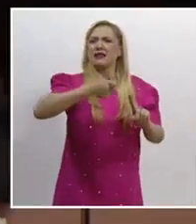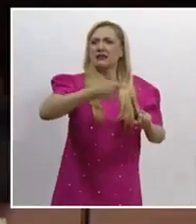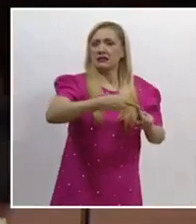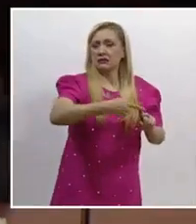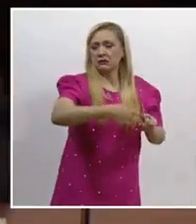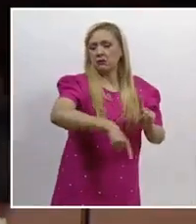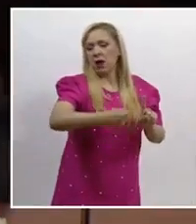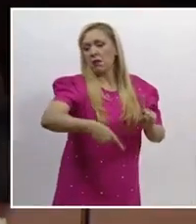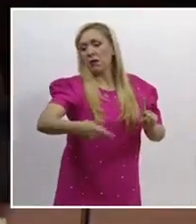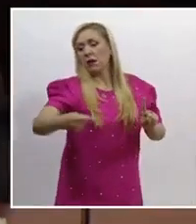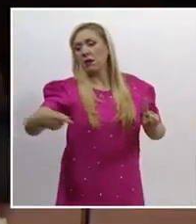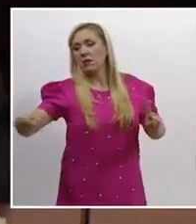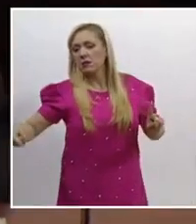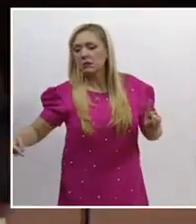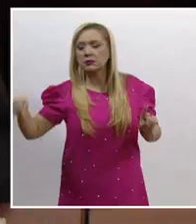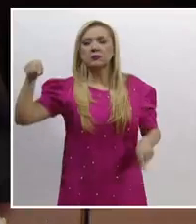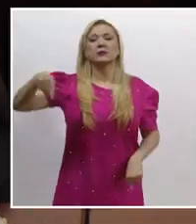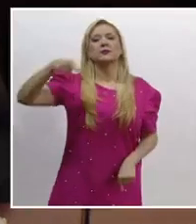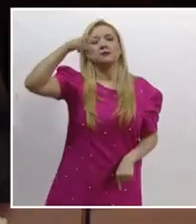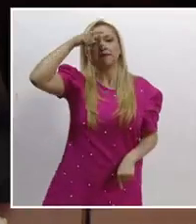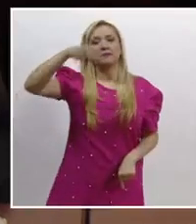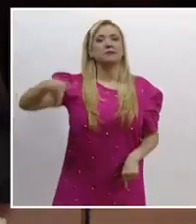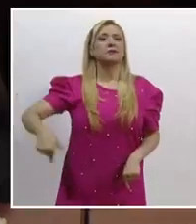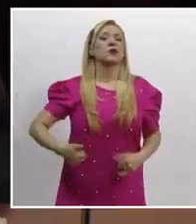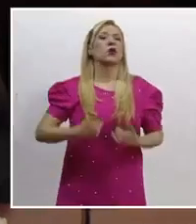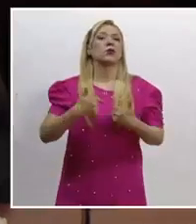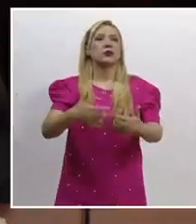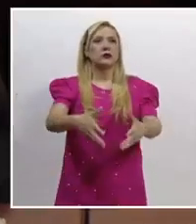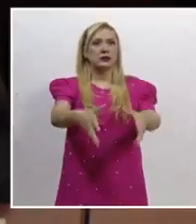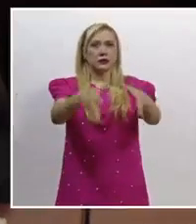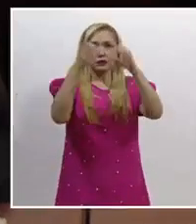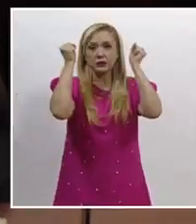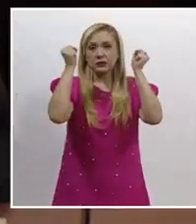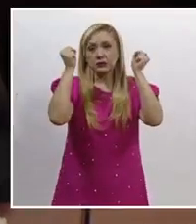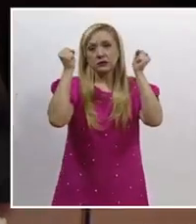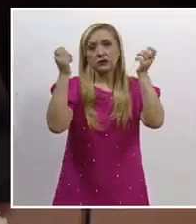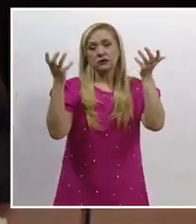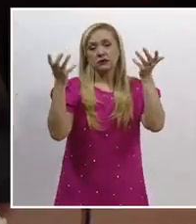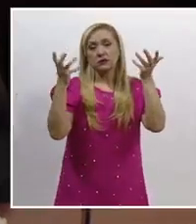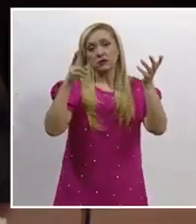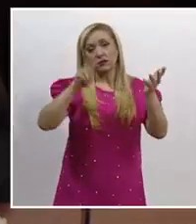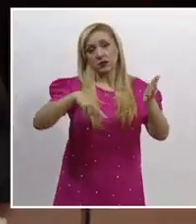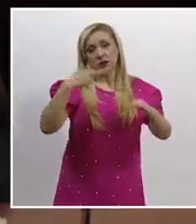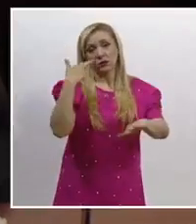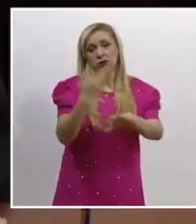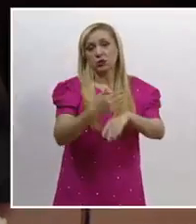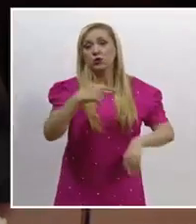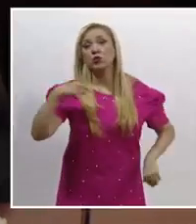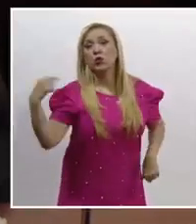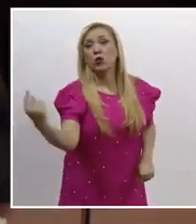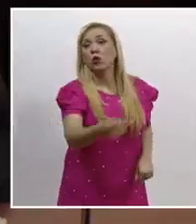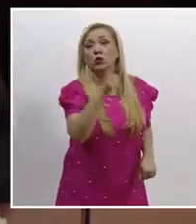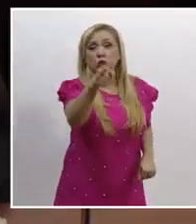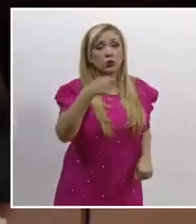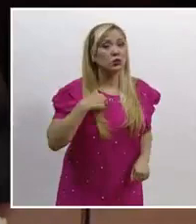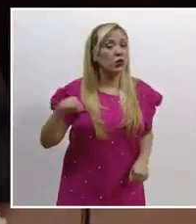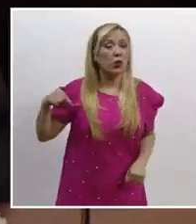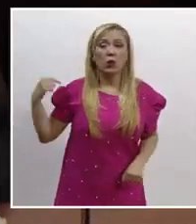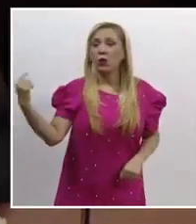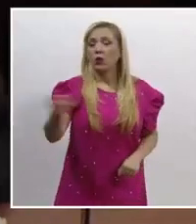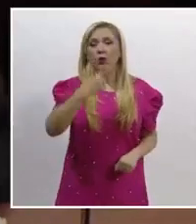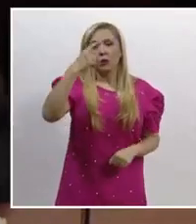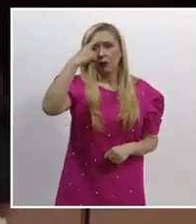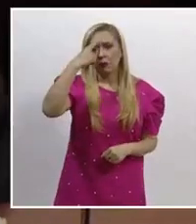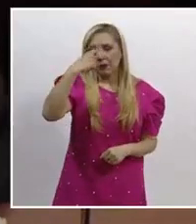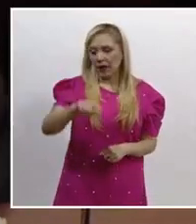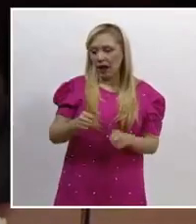decía yo que hay una responsabilidad social en toda falta